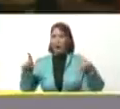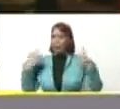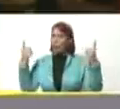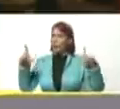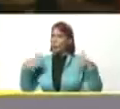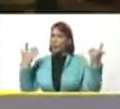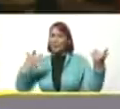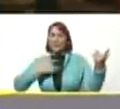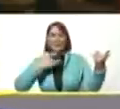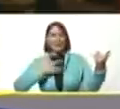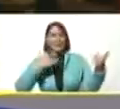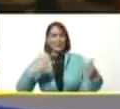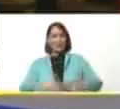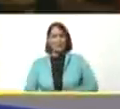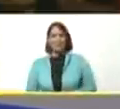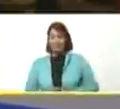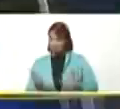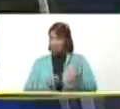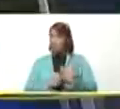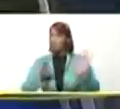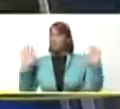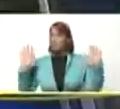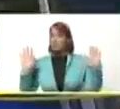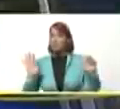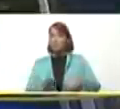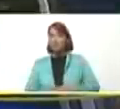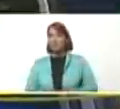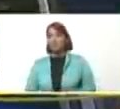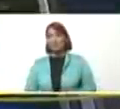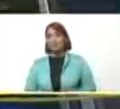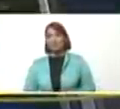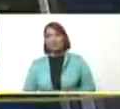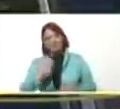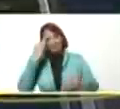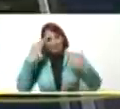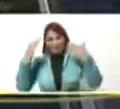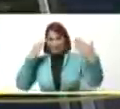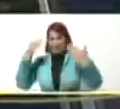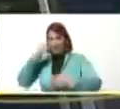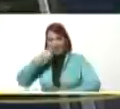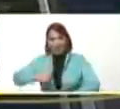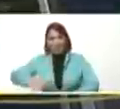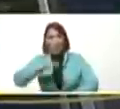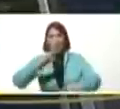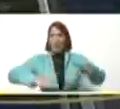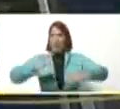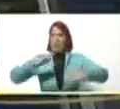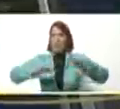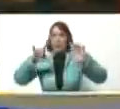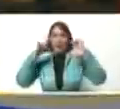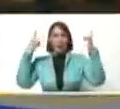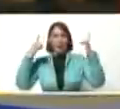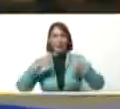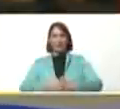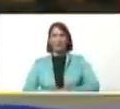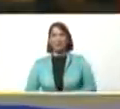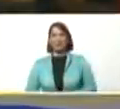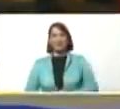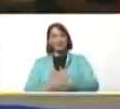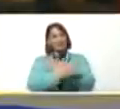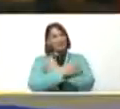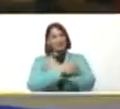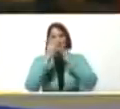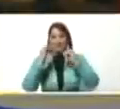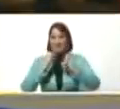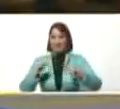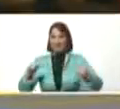Guaira. ¿Verdad? Mi saludo a todo el pueblo tamborero de La Guaira. Lo felicito,